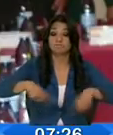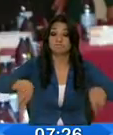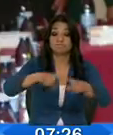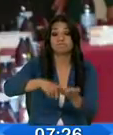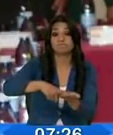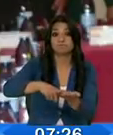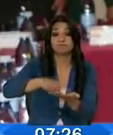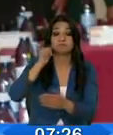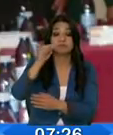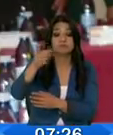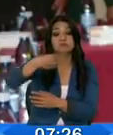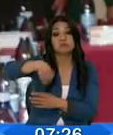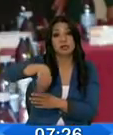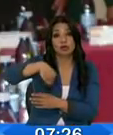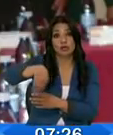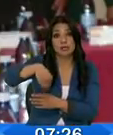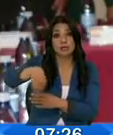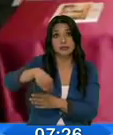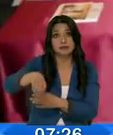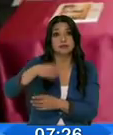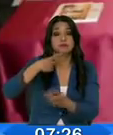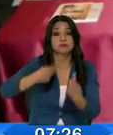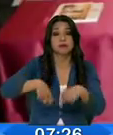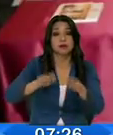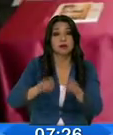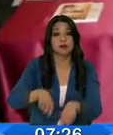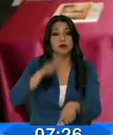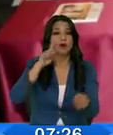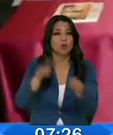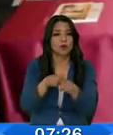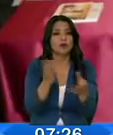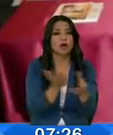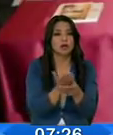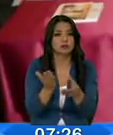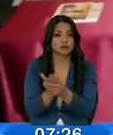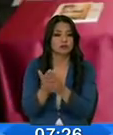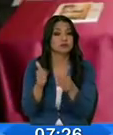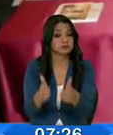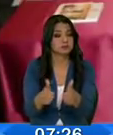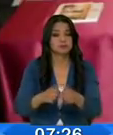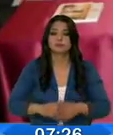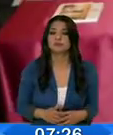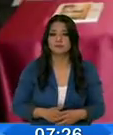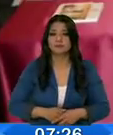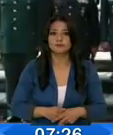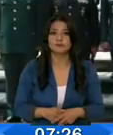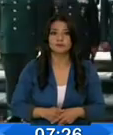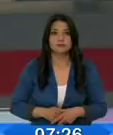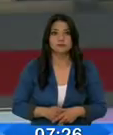concluirá este miércoles 2 con la suscripción de varias actas y acuerdos entre las partes.